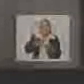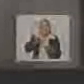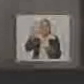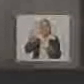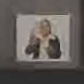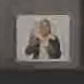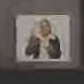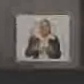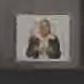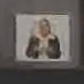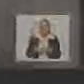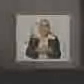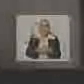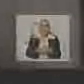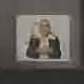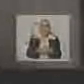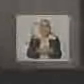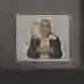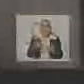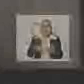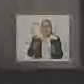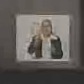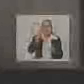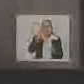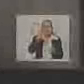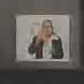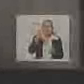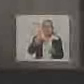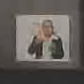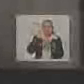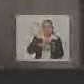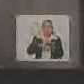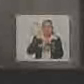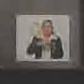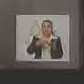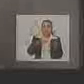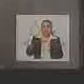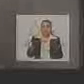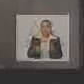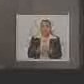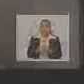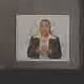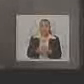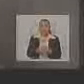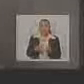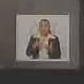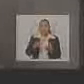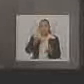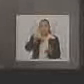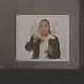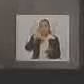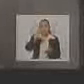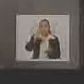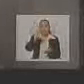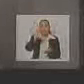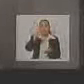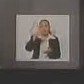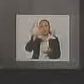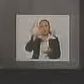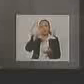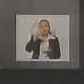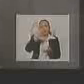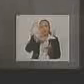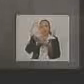la palabra al candidato de la Unión del PRI y el Partido Verde. Candidato, le recordamos que le restan 40 segundos de su bolsa de